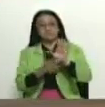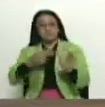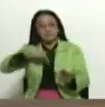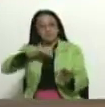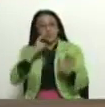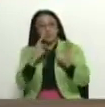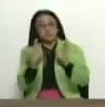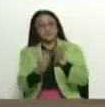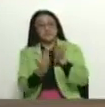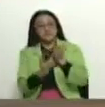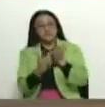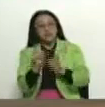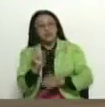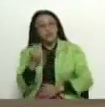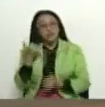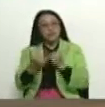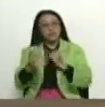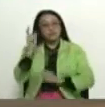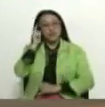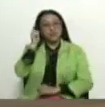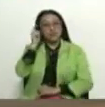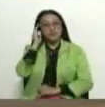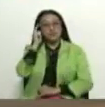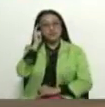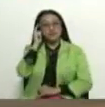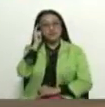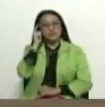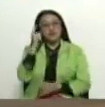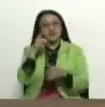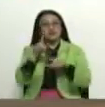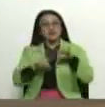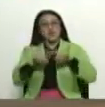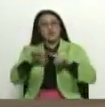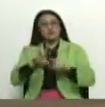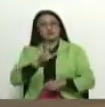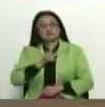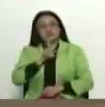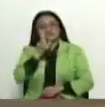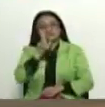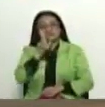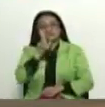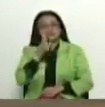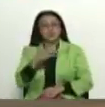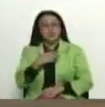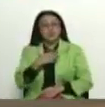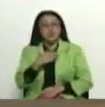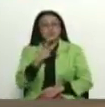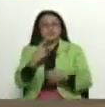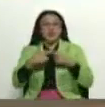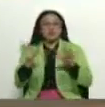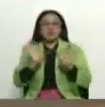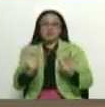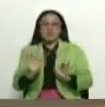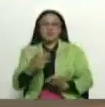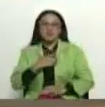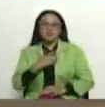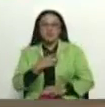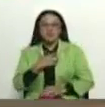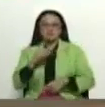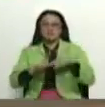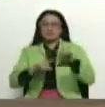Hemos sido testigos en los últimos días de hechos aberrantes. No puedo calificarlos de otra manera.